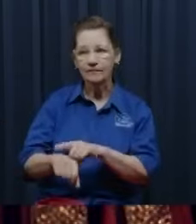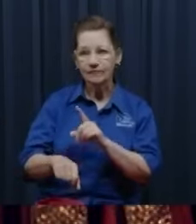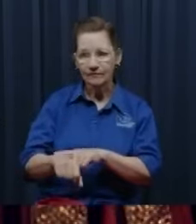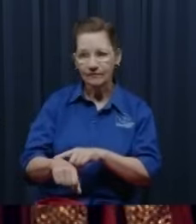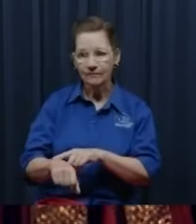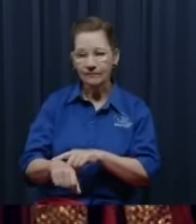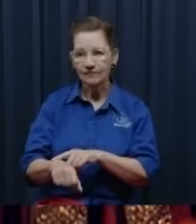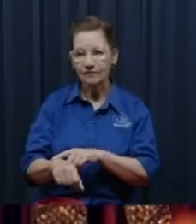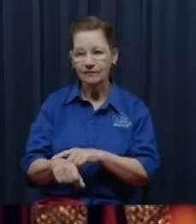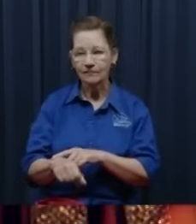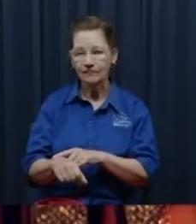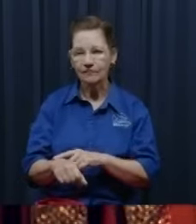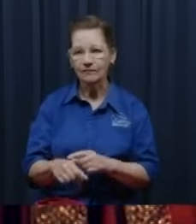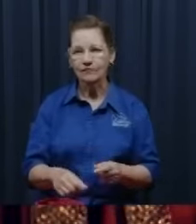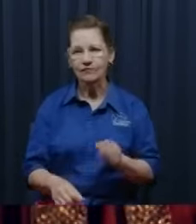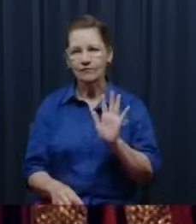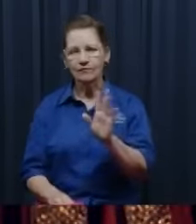postrer